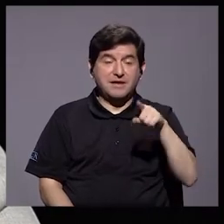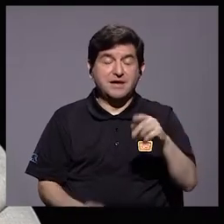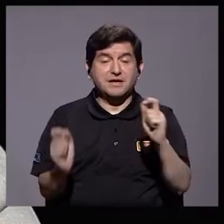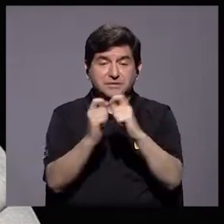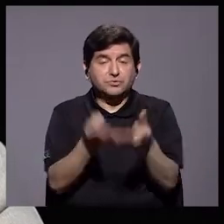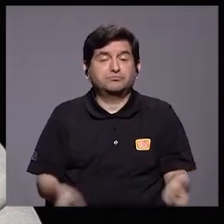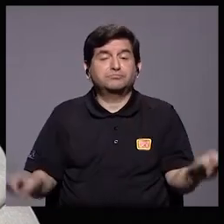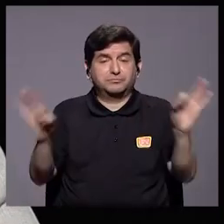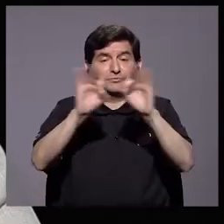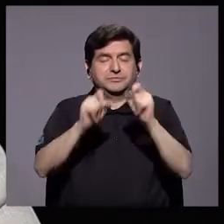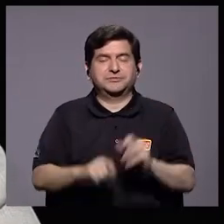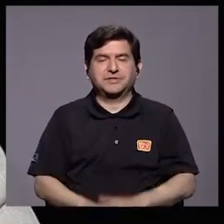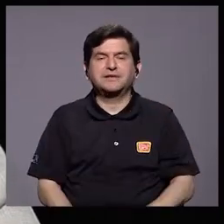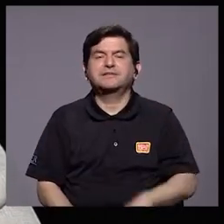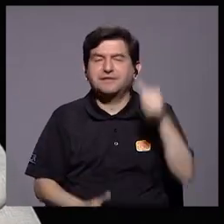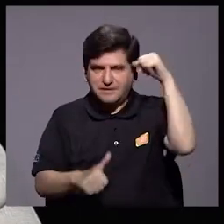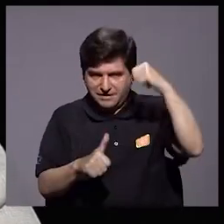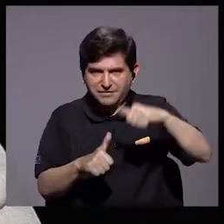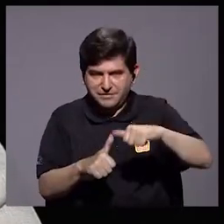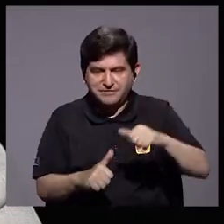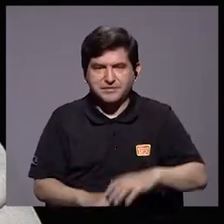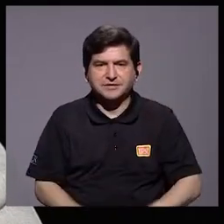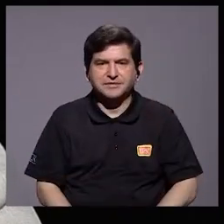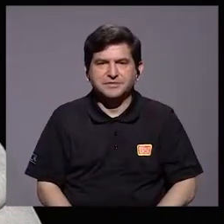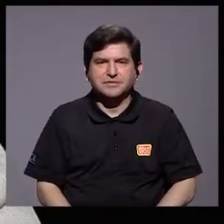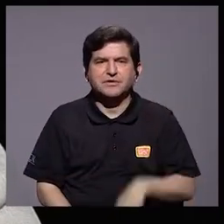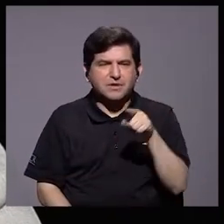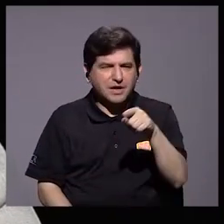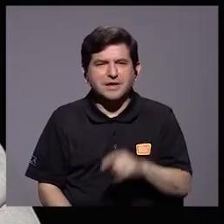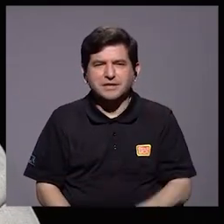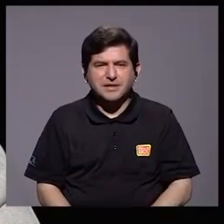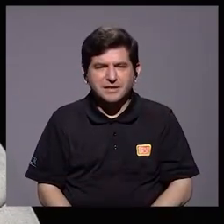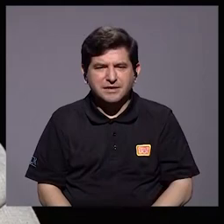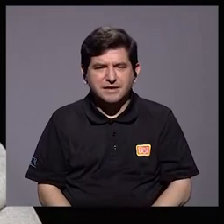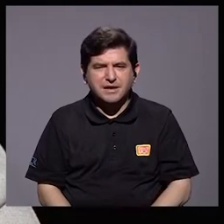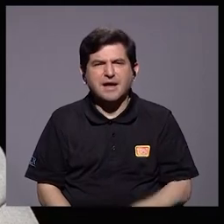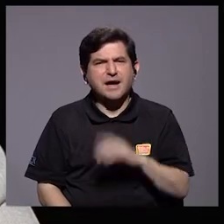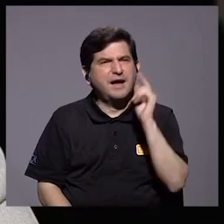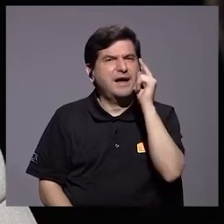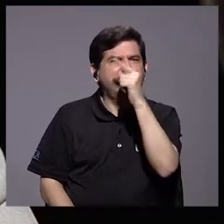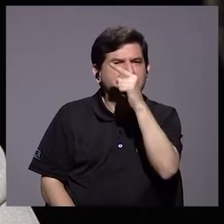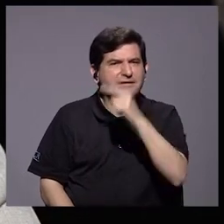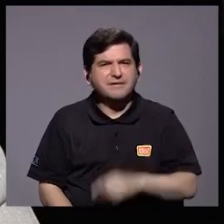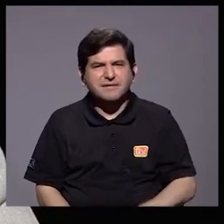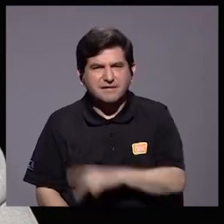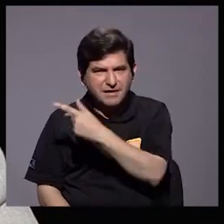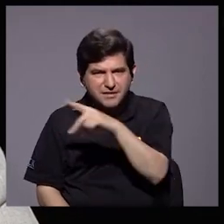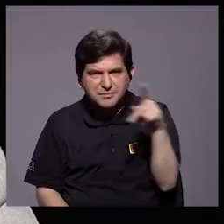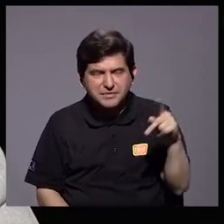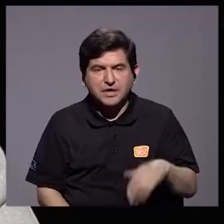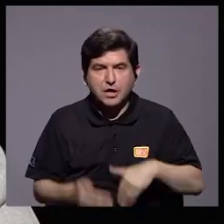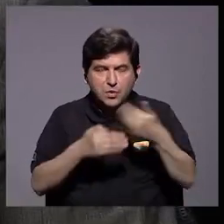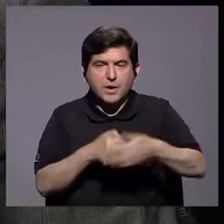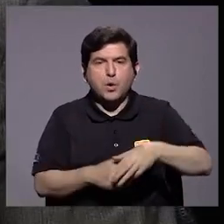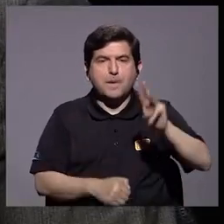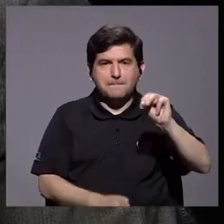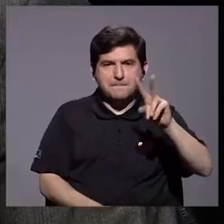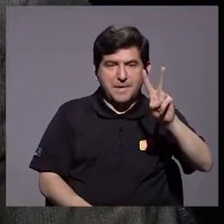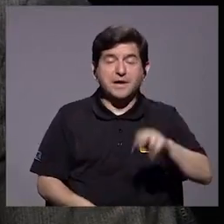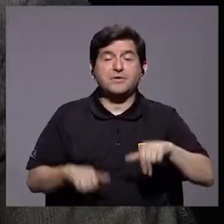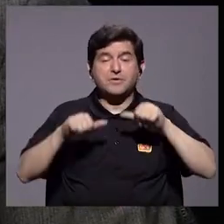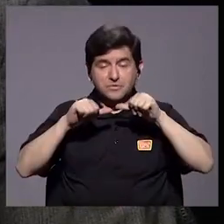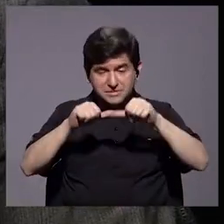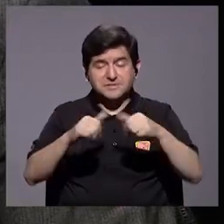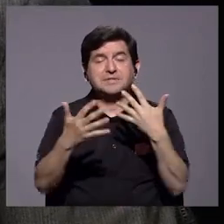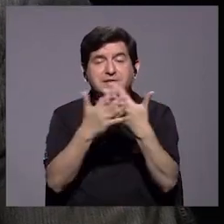lo recuerdo en puntarenas que luego minor vargas que está todavía en la cárcel en